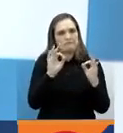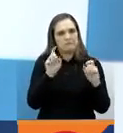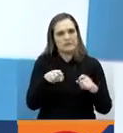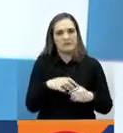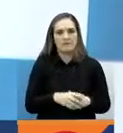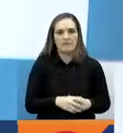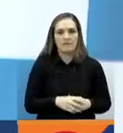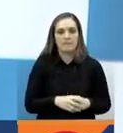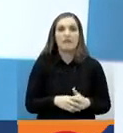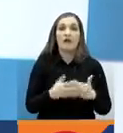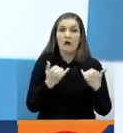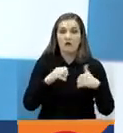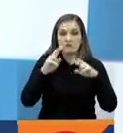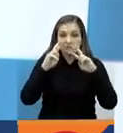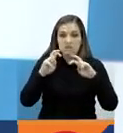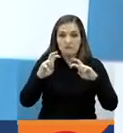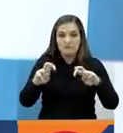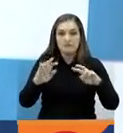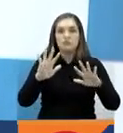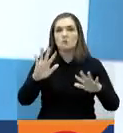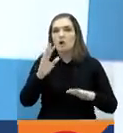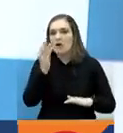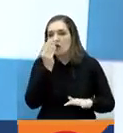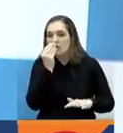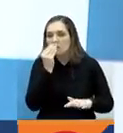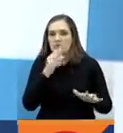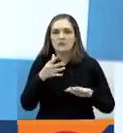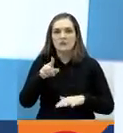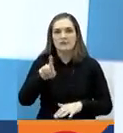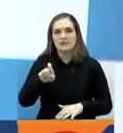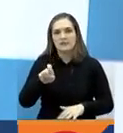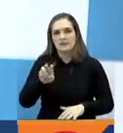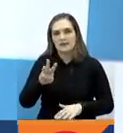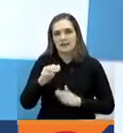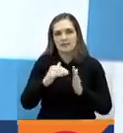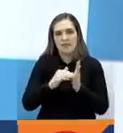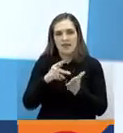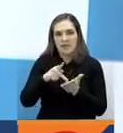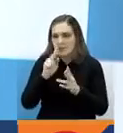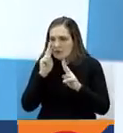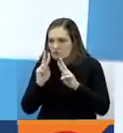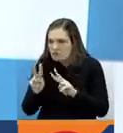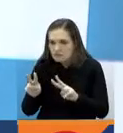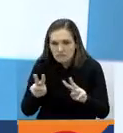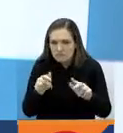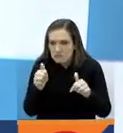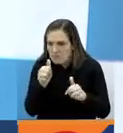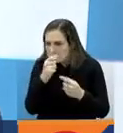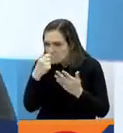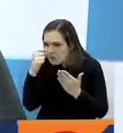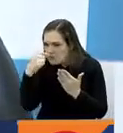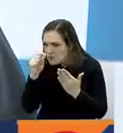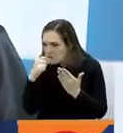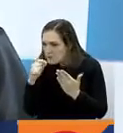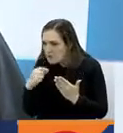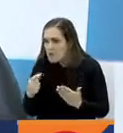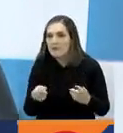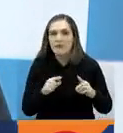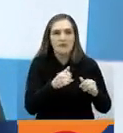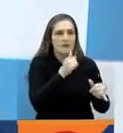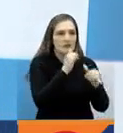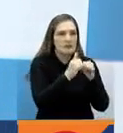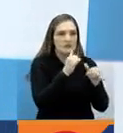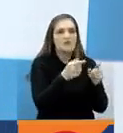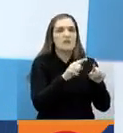En alimentos estamos por encima de los 63 mil kilos de alimentos inspeccionados y en el caso de bebidas por encima de los